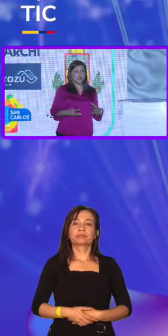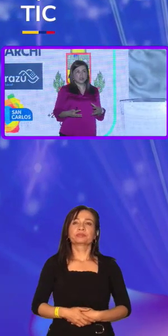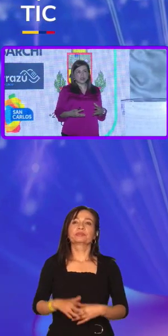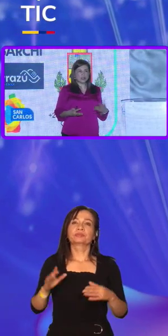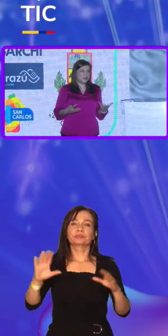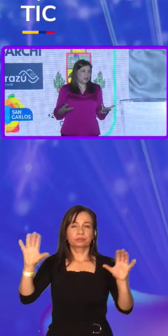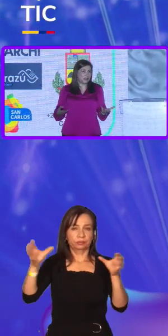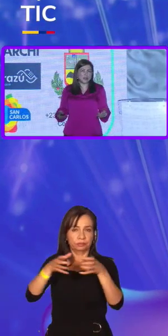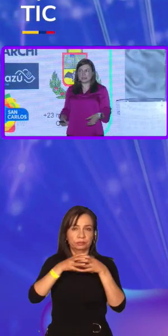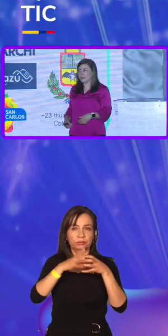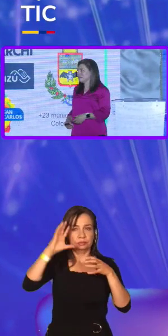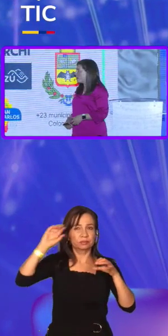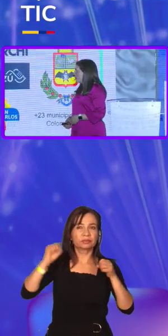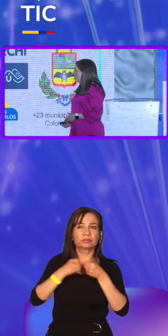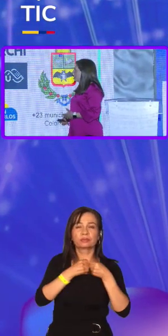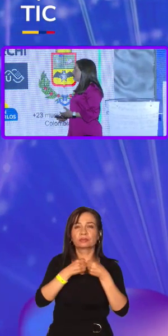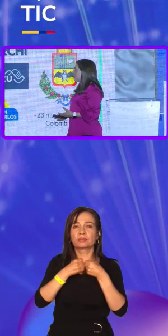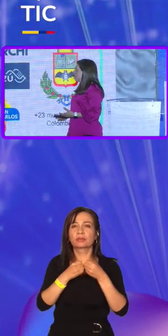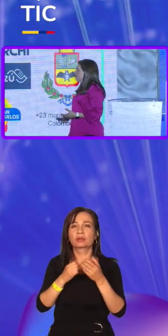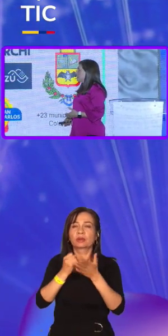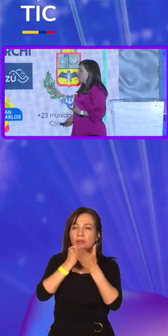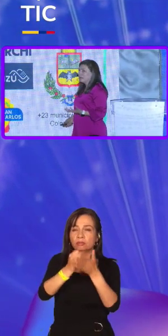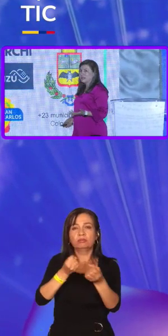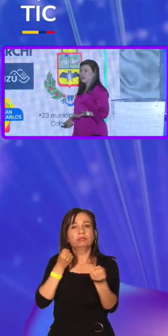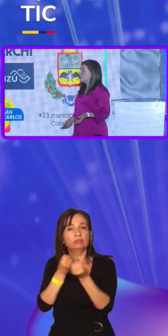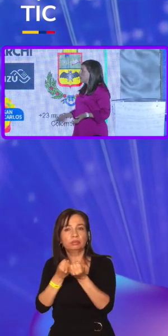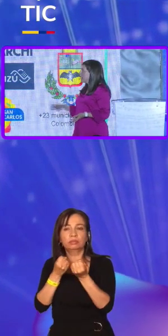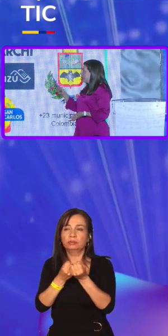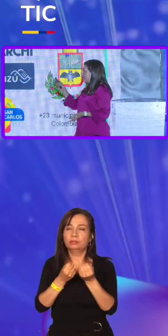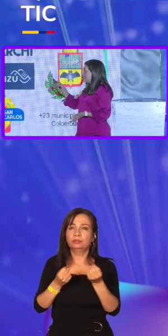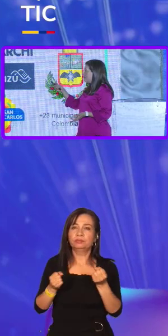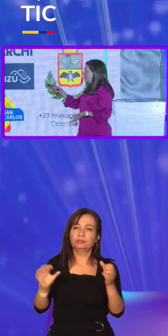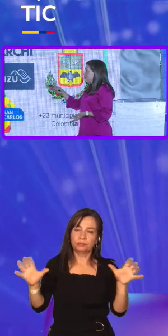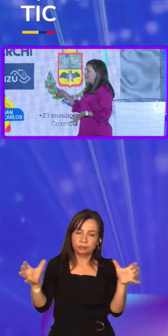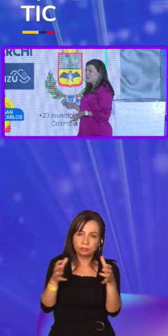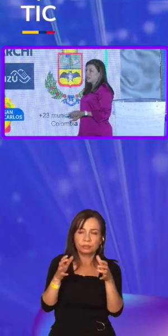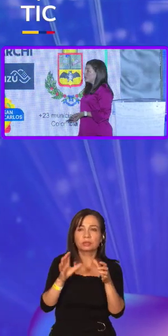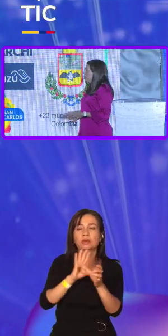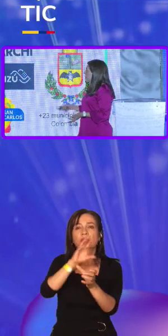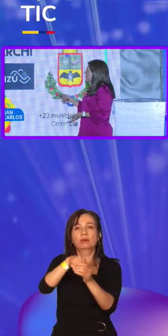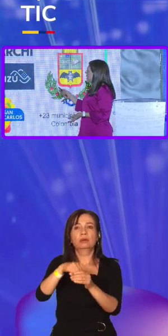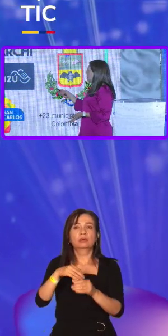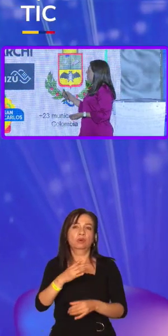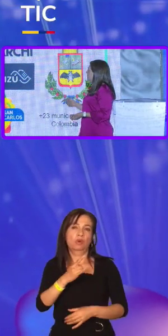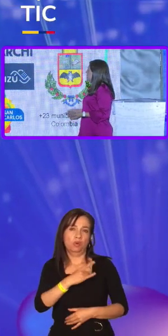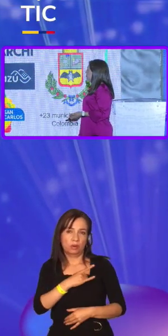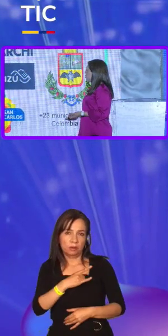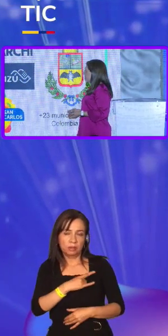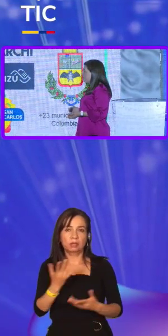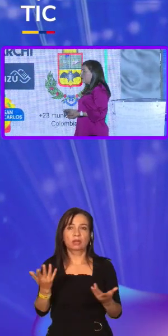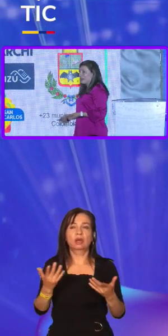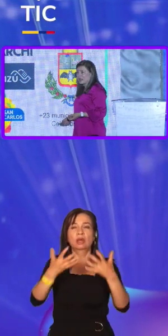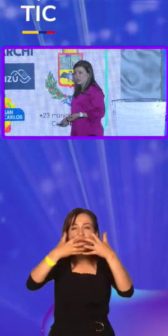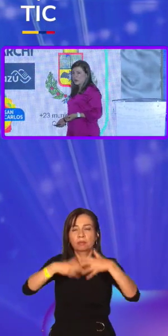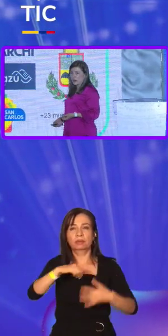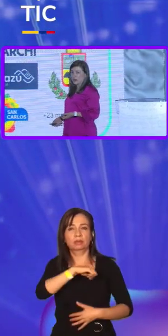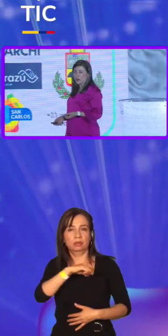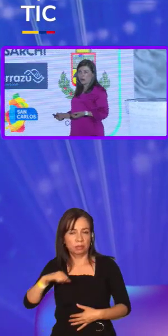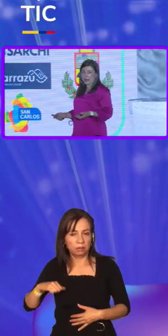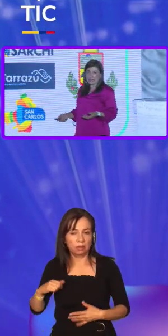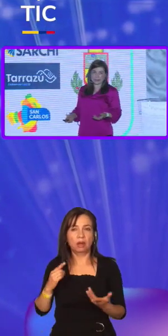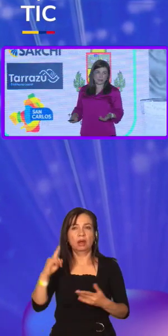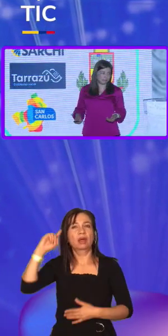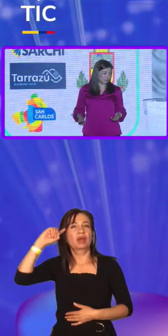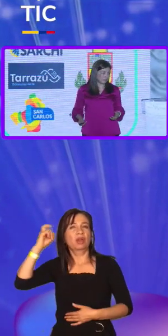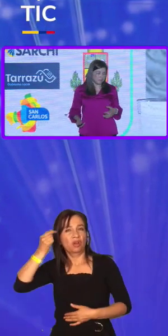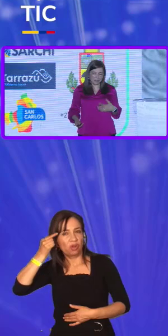Formamos un consorcio, digámoslo así, de colaboración donde se incluyó a la academia, el sector privado, instituciones